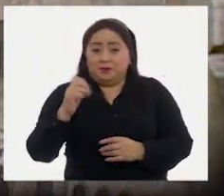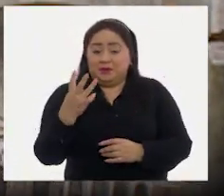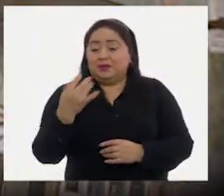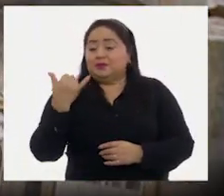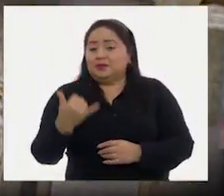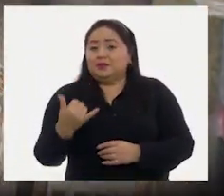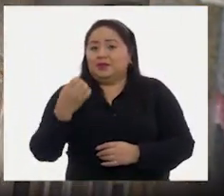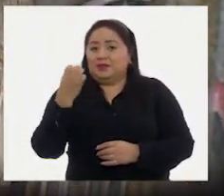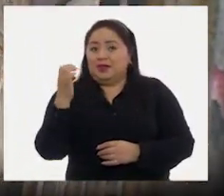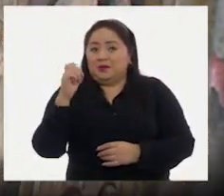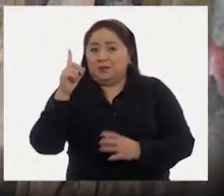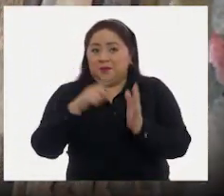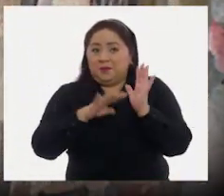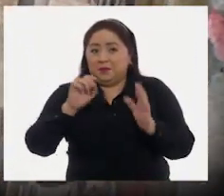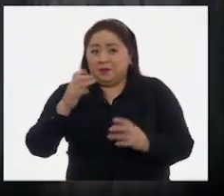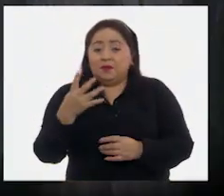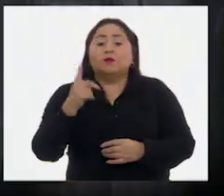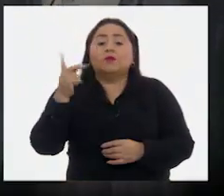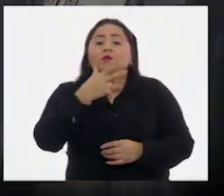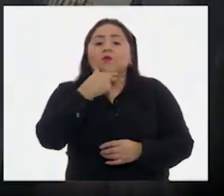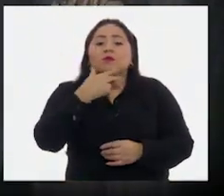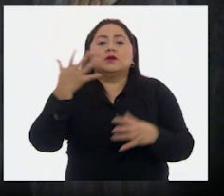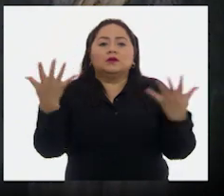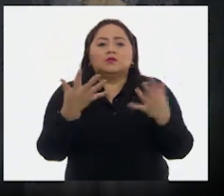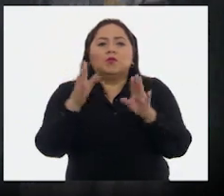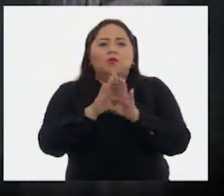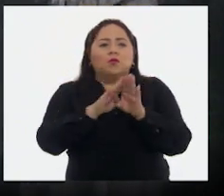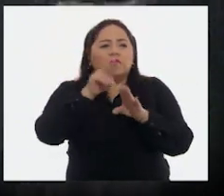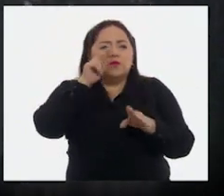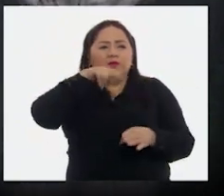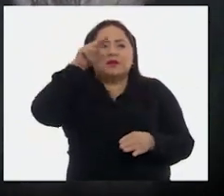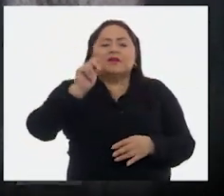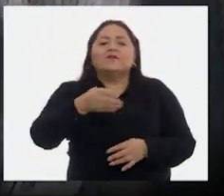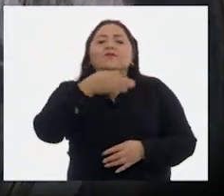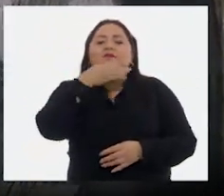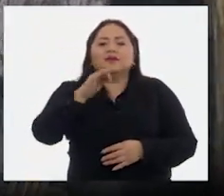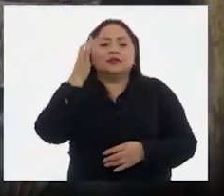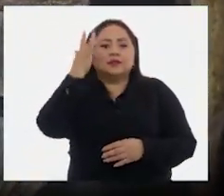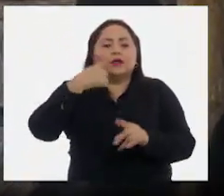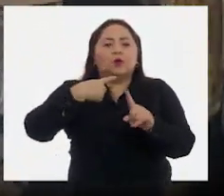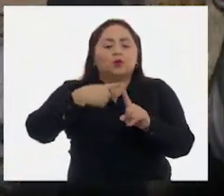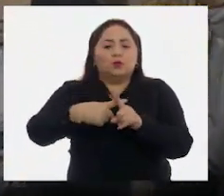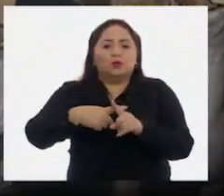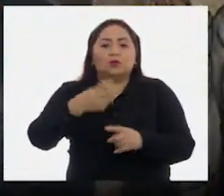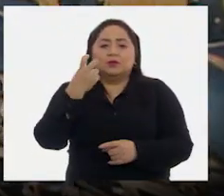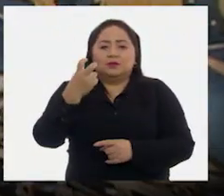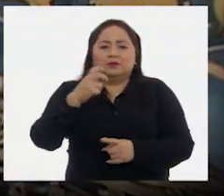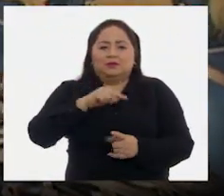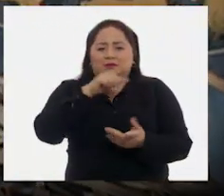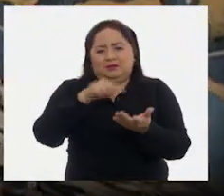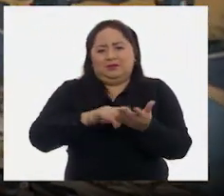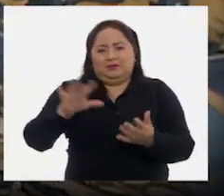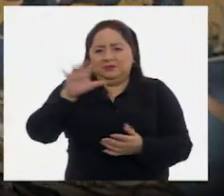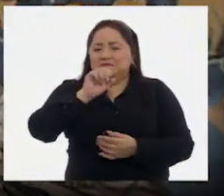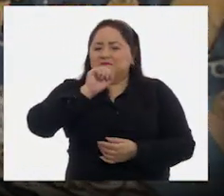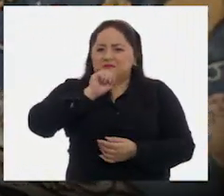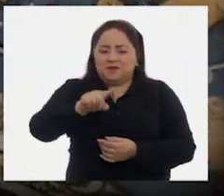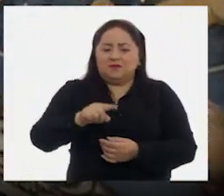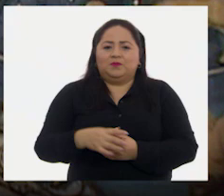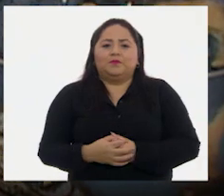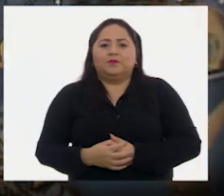y enero del 24, Montenegro realizó el fresco La Fiesta de la Santa Cruz, en el ábside del mismo